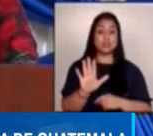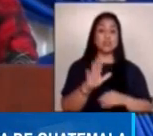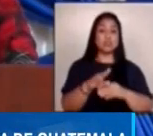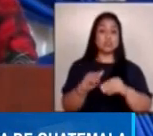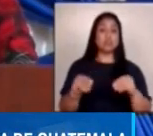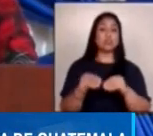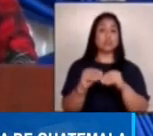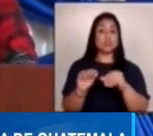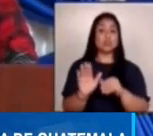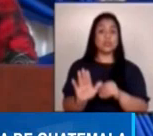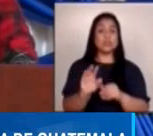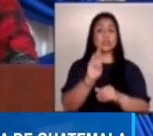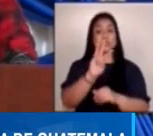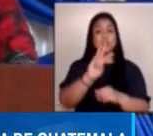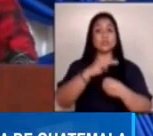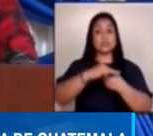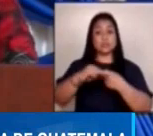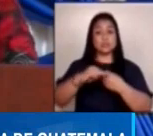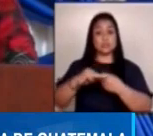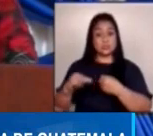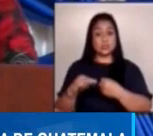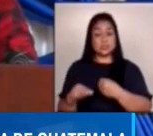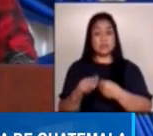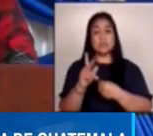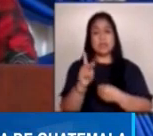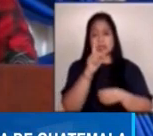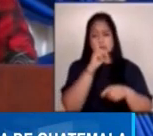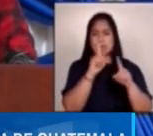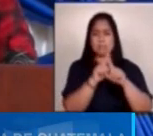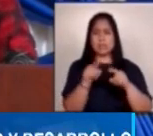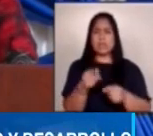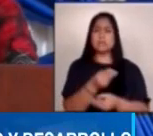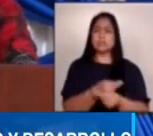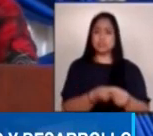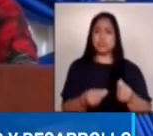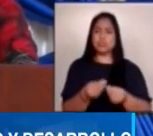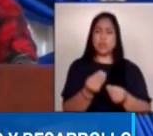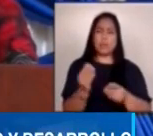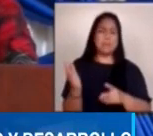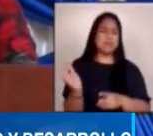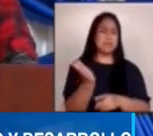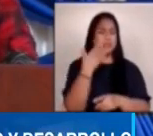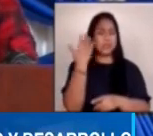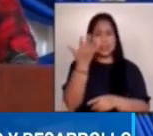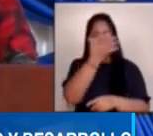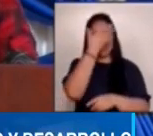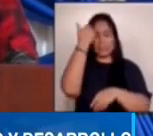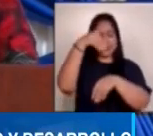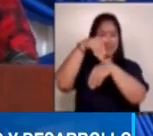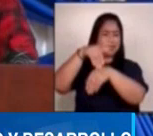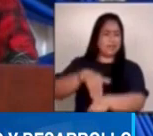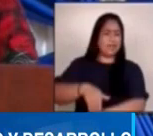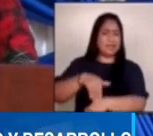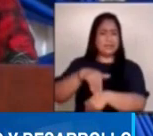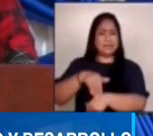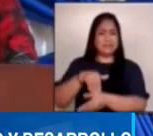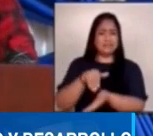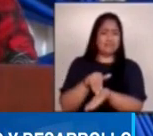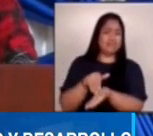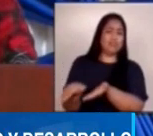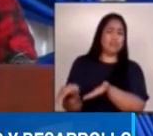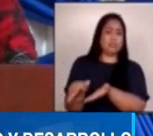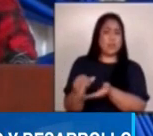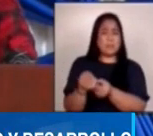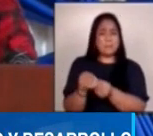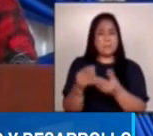territorio en sus tres municipios y que es el producto de tanto olvido de tanta marginación